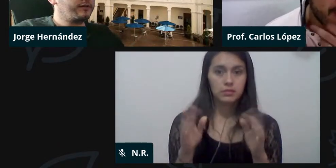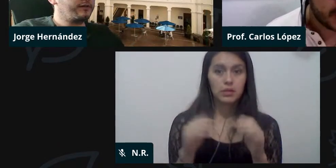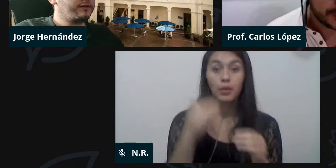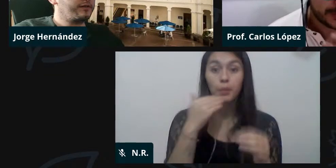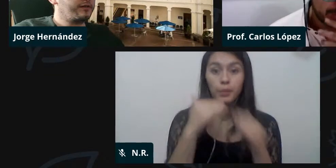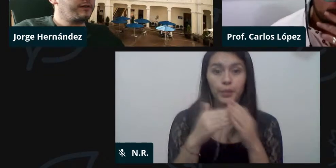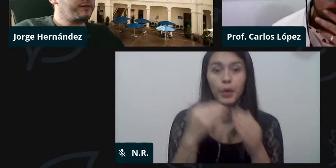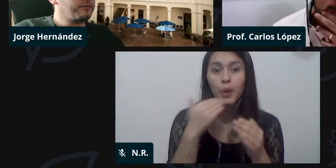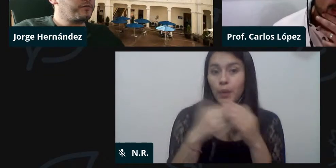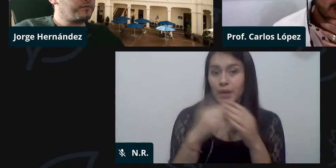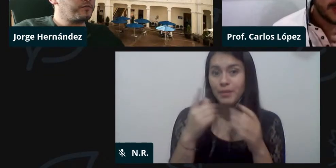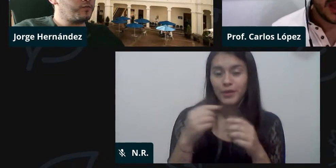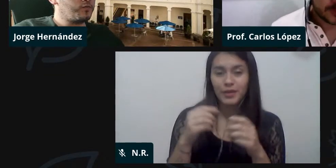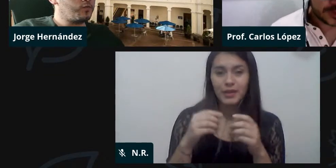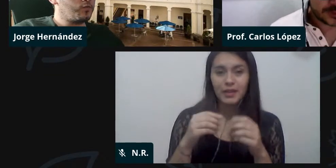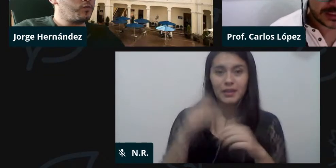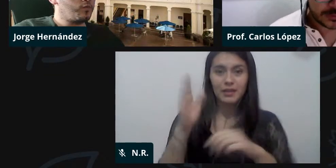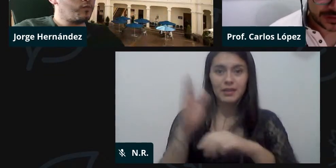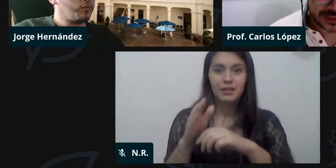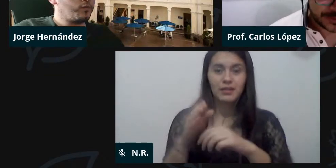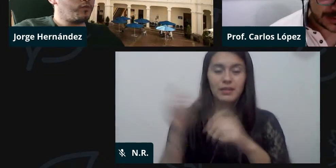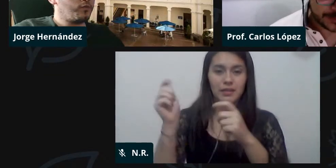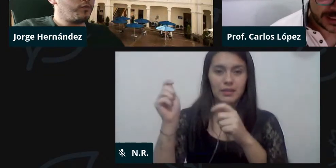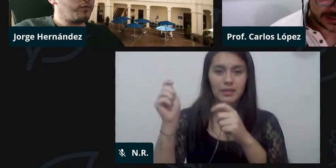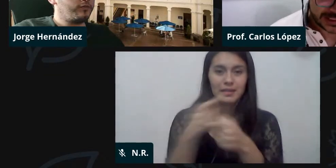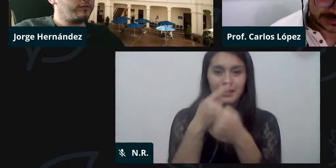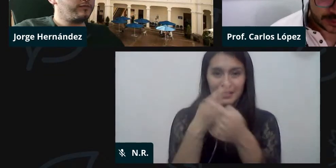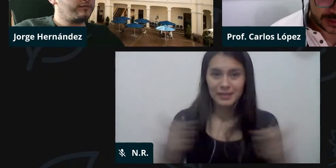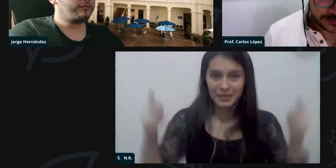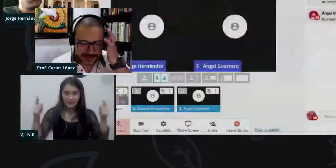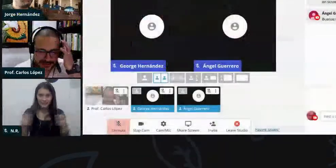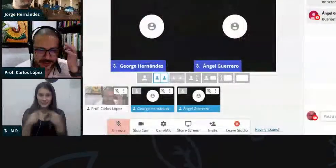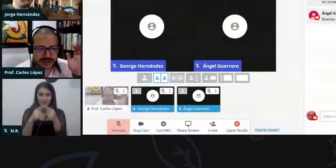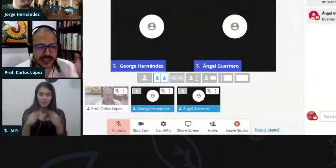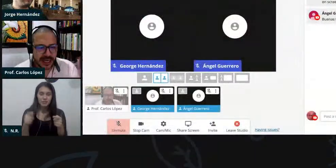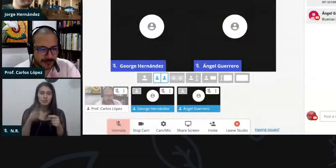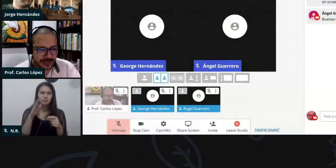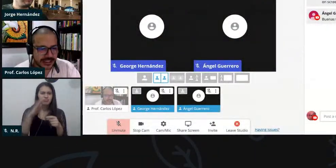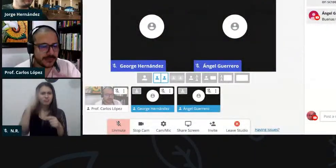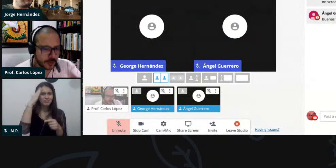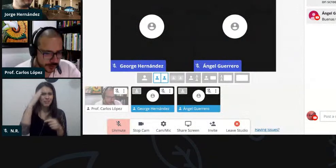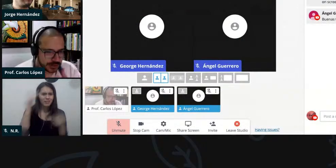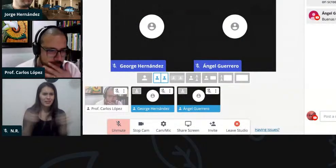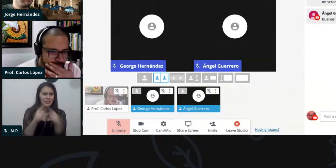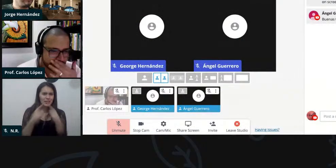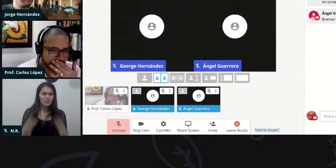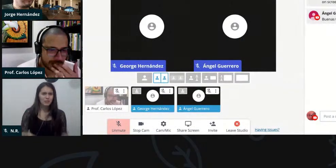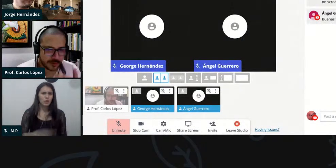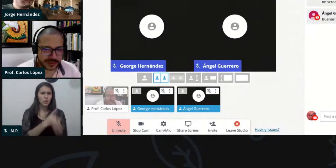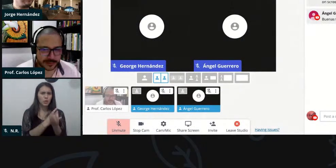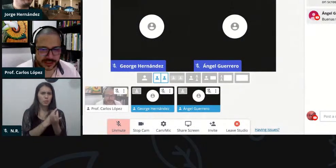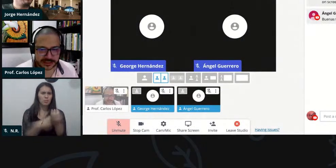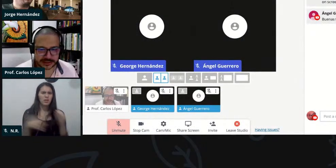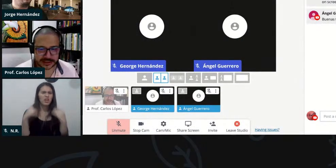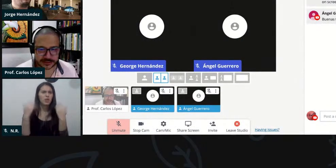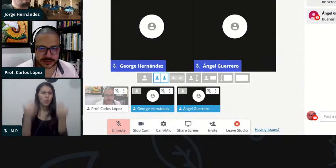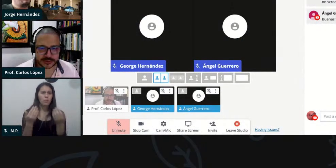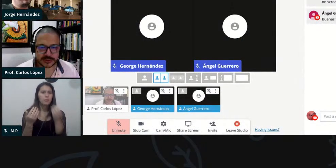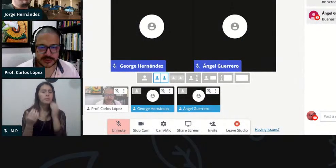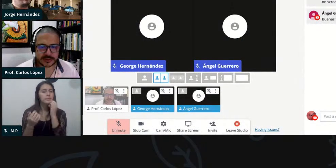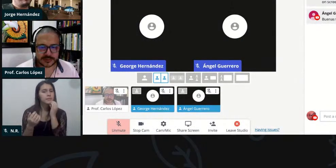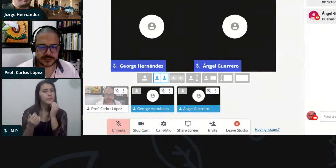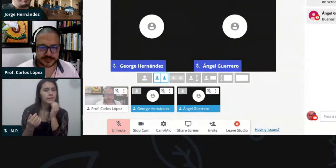¿no? ¿Cómo interpretar desde cómo? ¿Ustedes acuerdan que al principio de todas las presentaciones aparece el himno? Bueno, ya vamos a ver cómo es la magia detrás